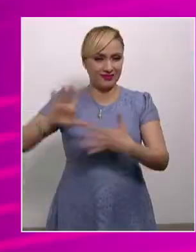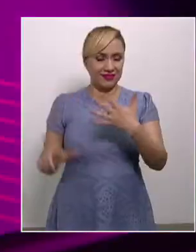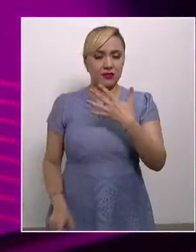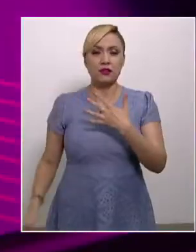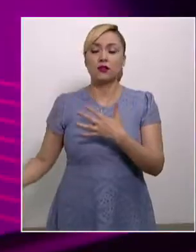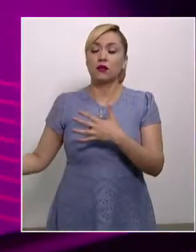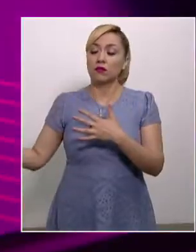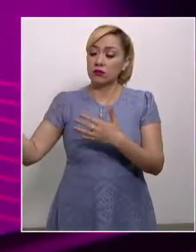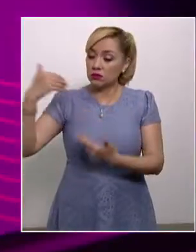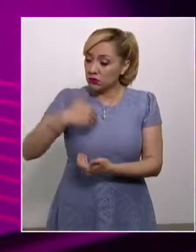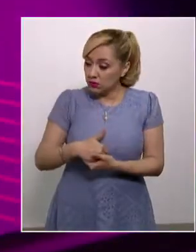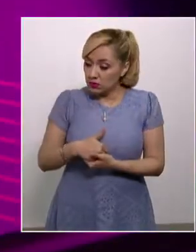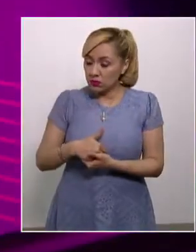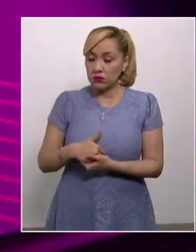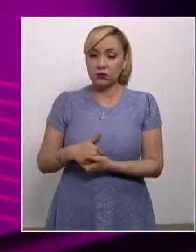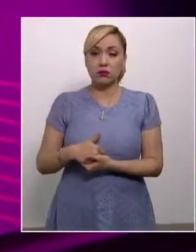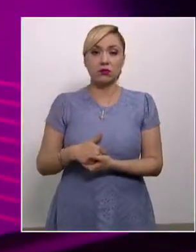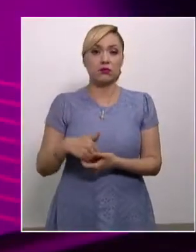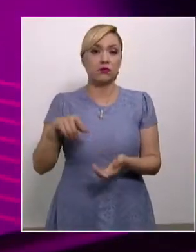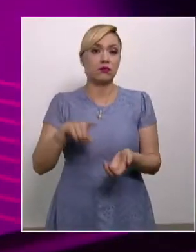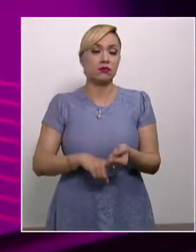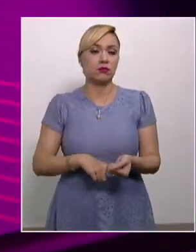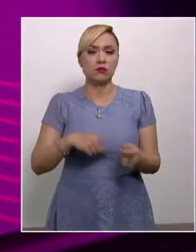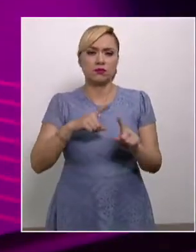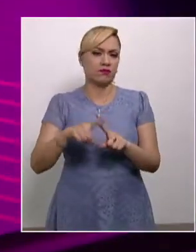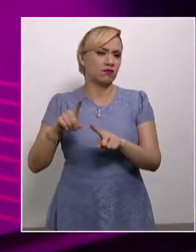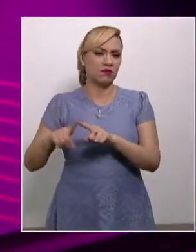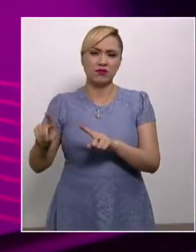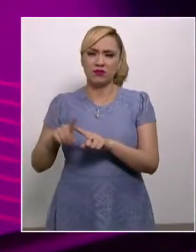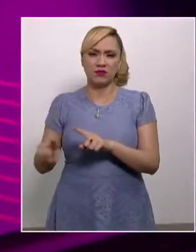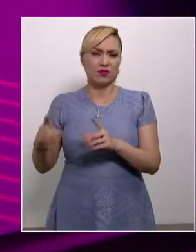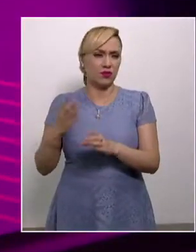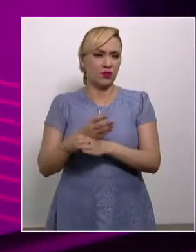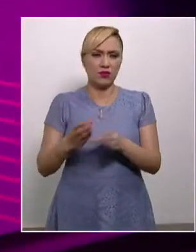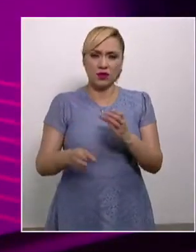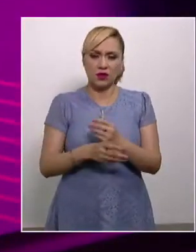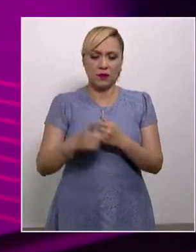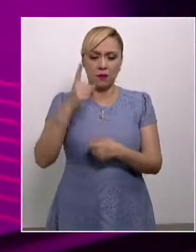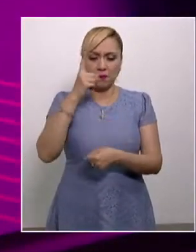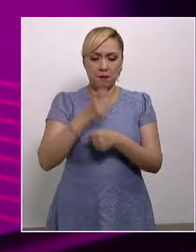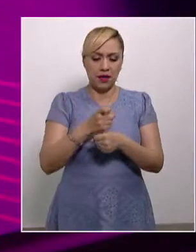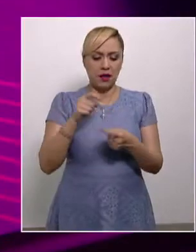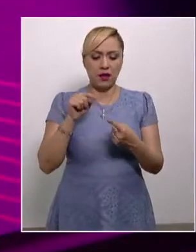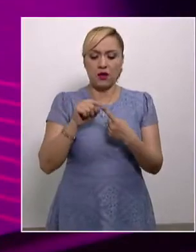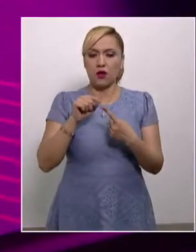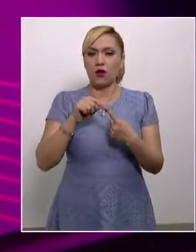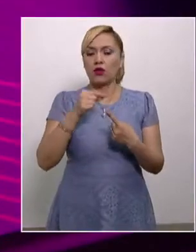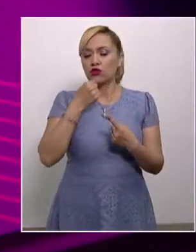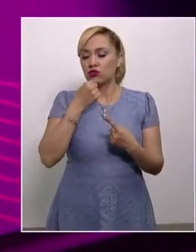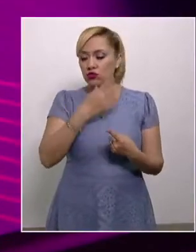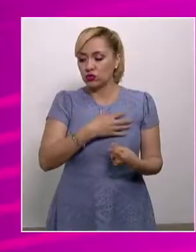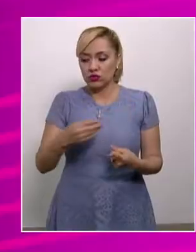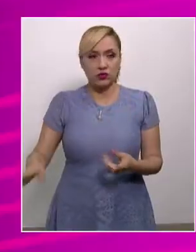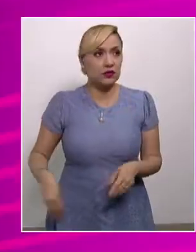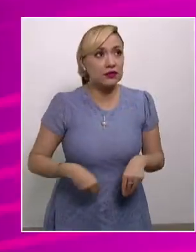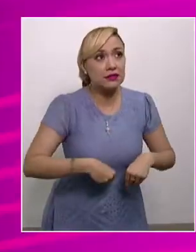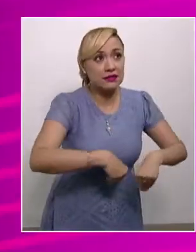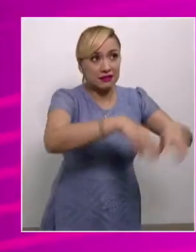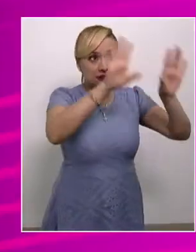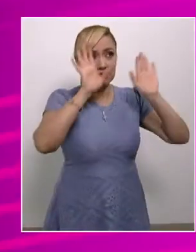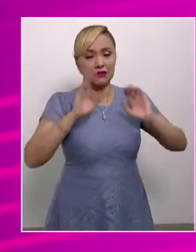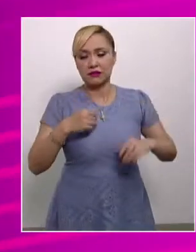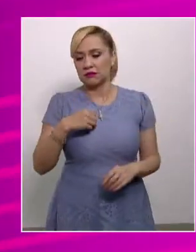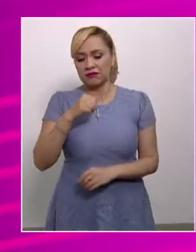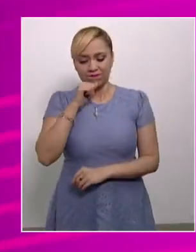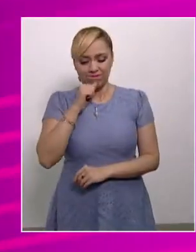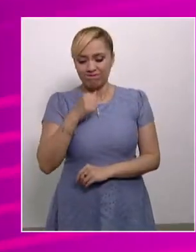contactar. Son varios escenarios, desde que primero mandan a sus hijos y ellas a lo mejor no tienen todavía el